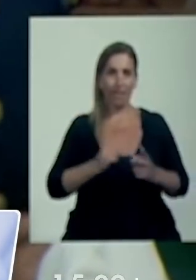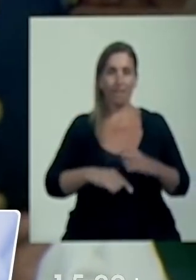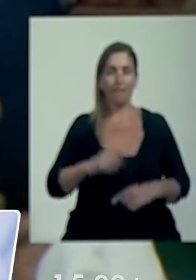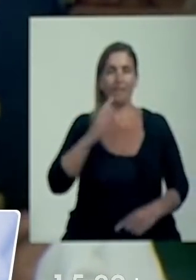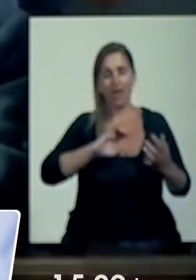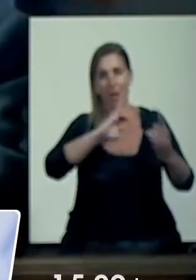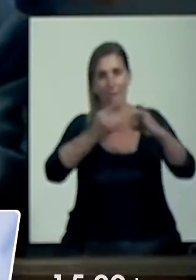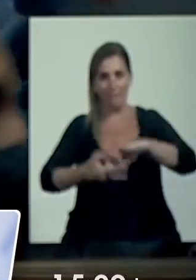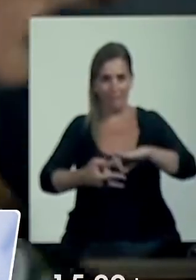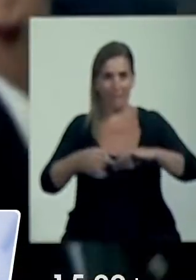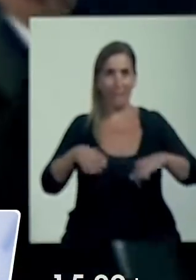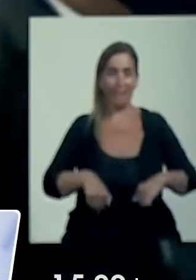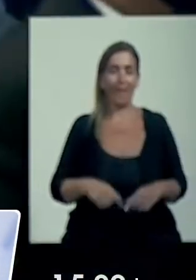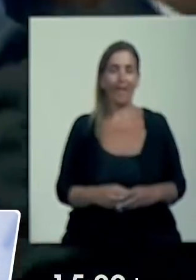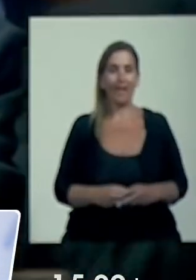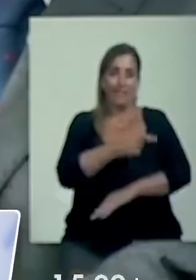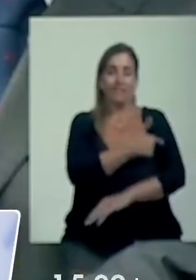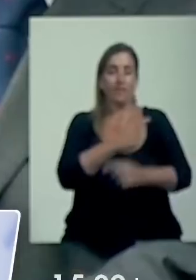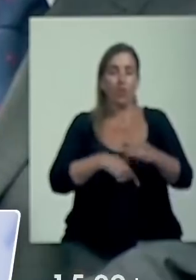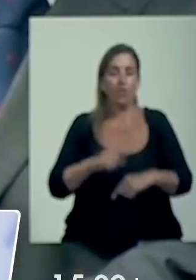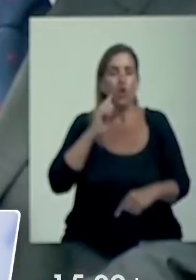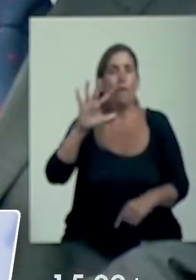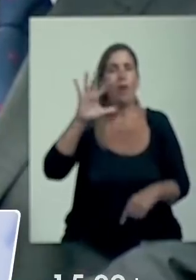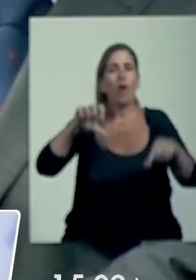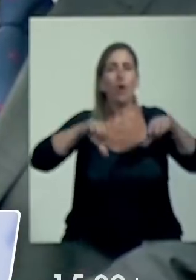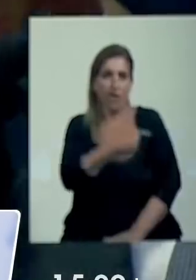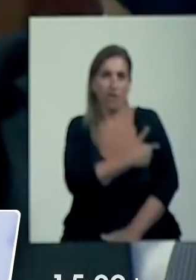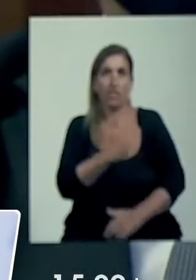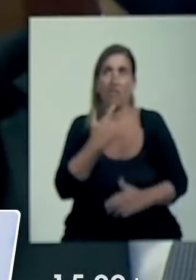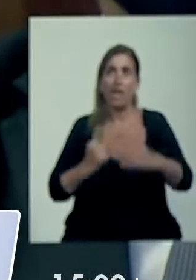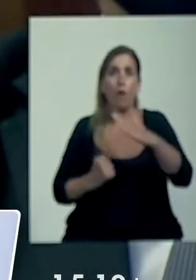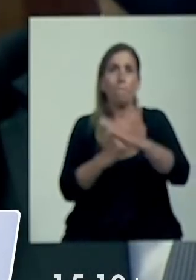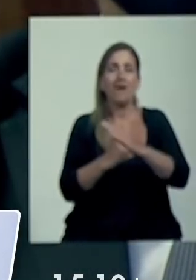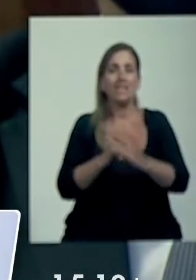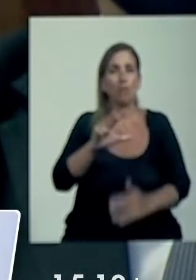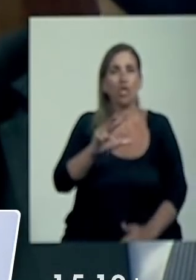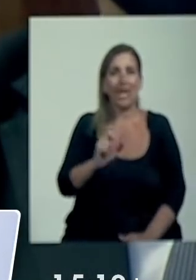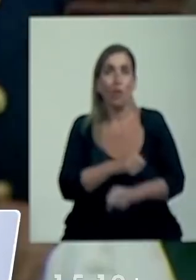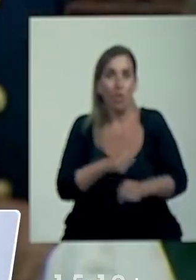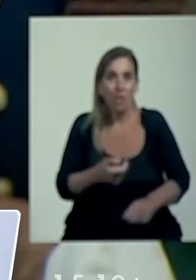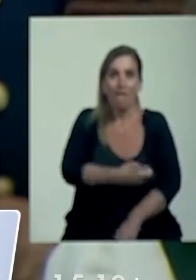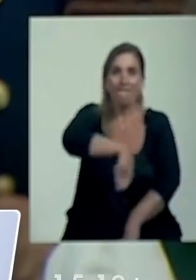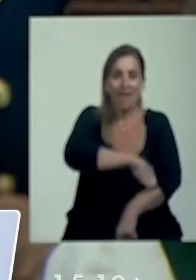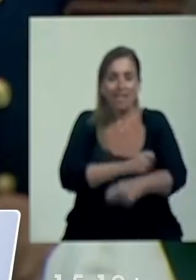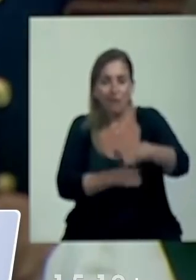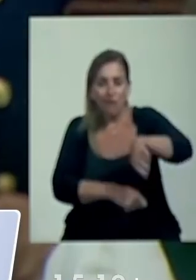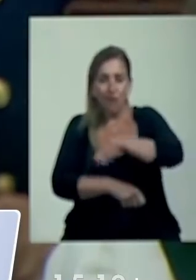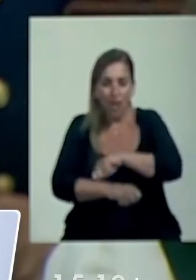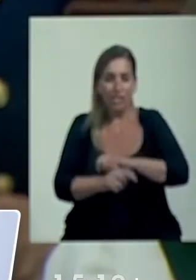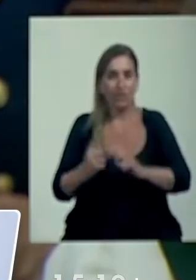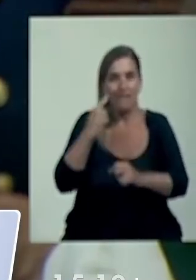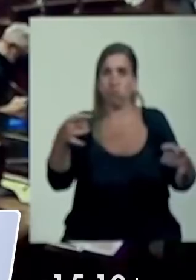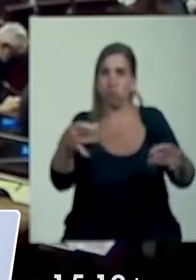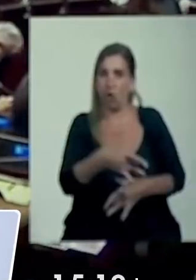de no hacer olas como tantos otros temas y bueno eso va a seguir en estos próximos años vamos a